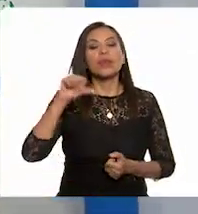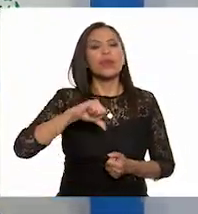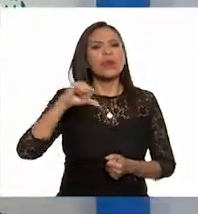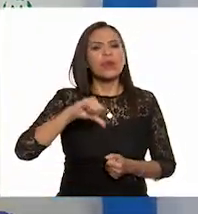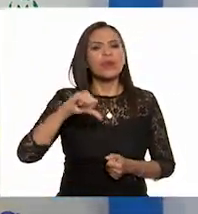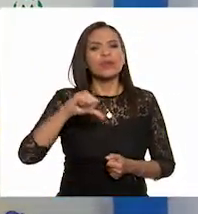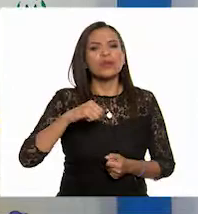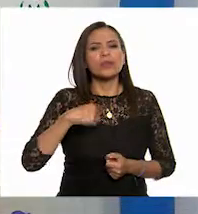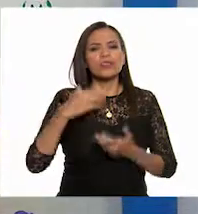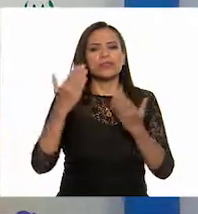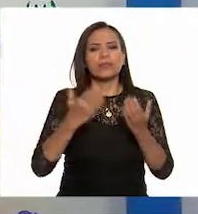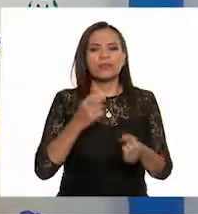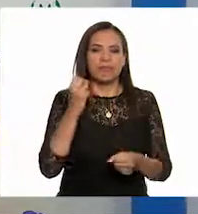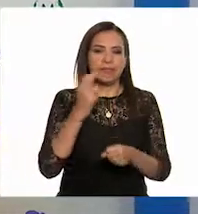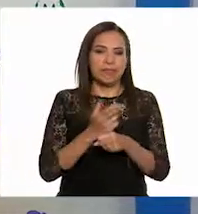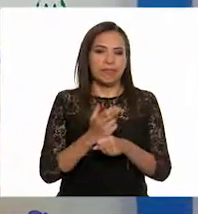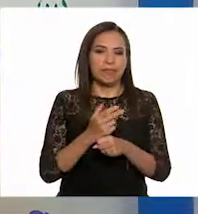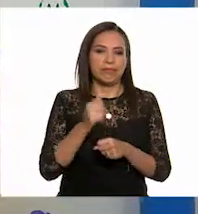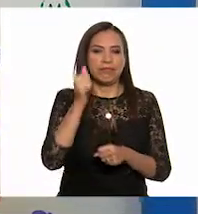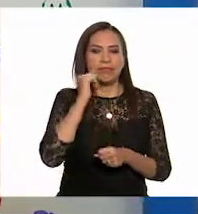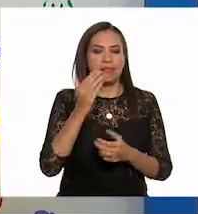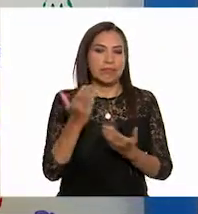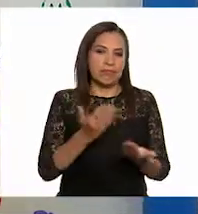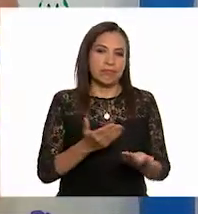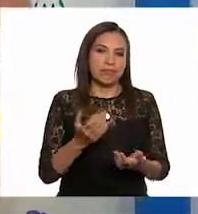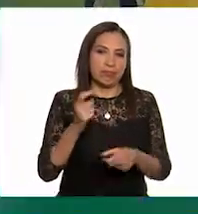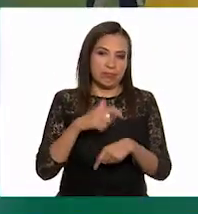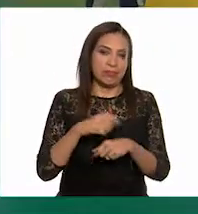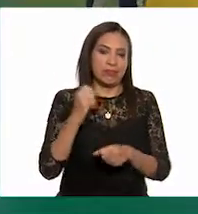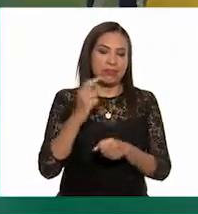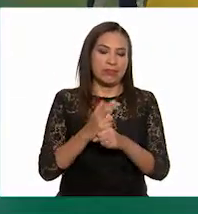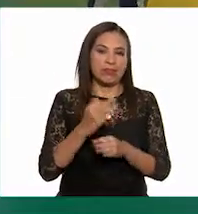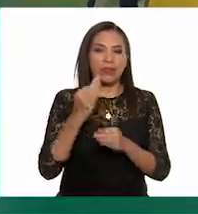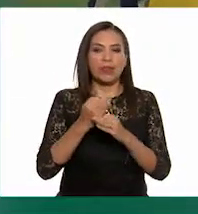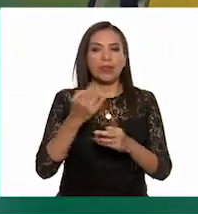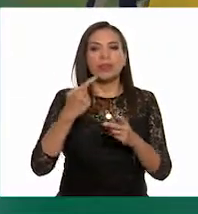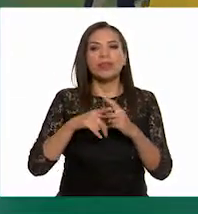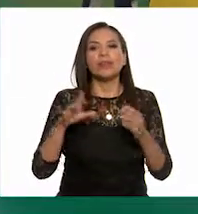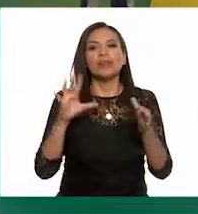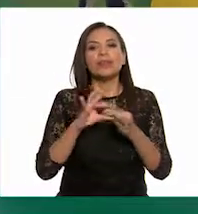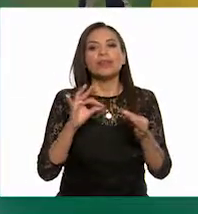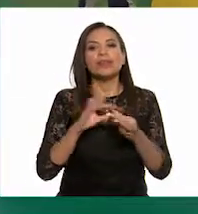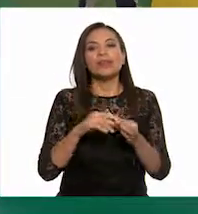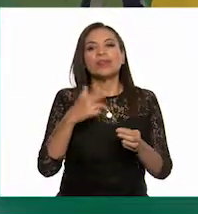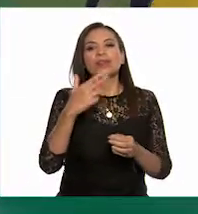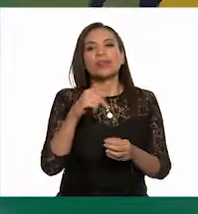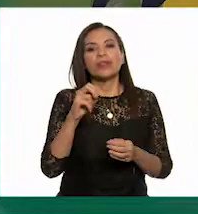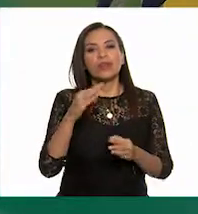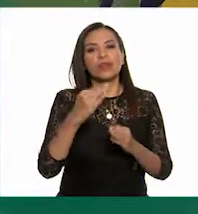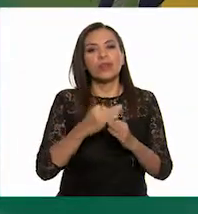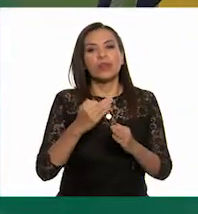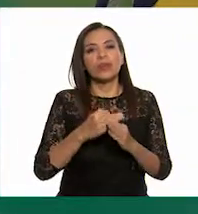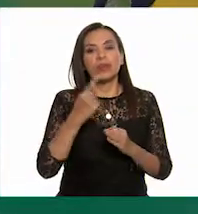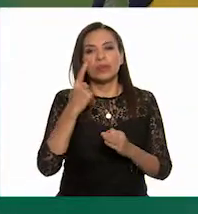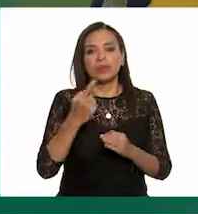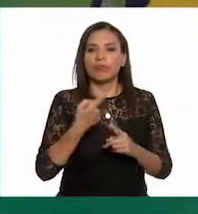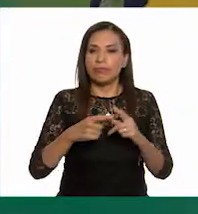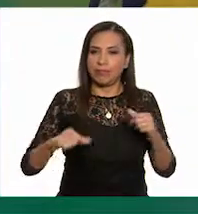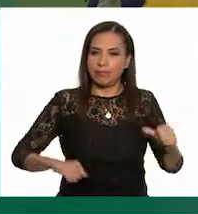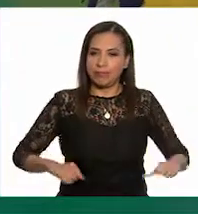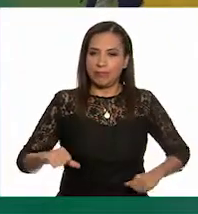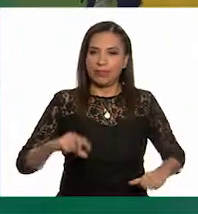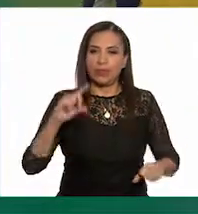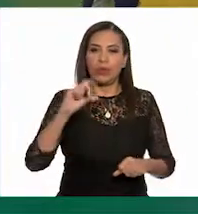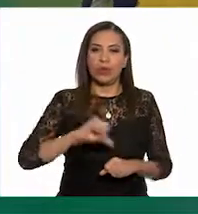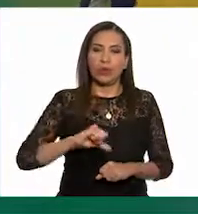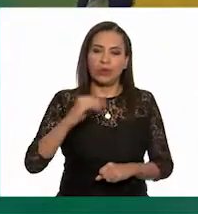Hoy llegué más temprano, creo que de lo que tenía que llegar. ¡Un poquito! Pero... Estaba a punto de contarles que Héctorovich nos pondrá una súper actividad del